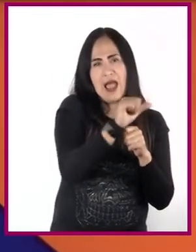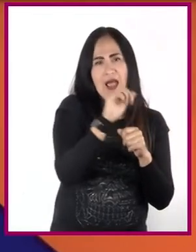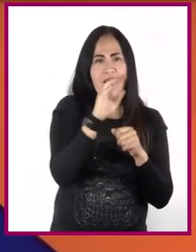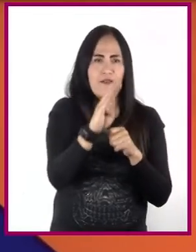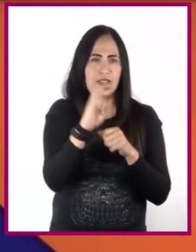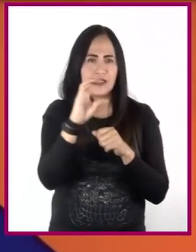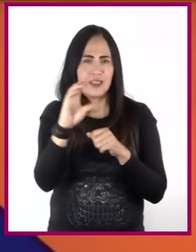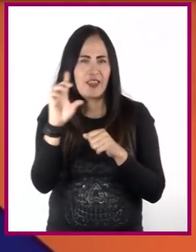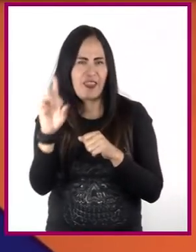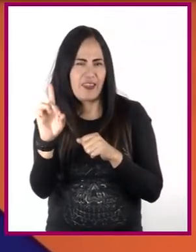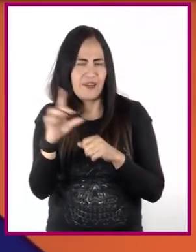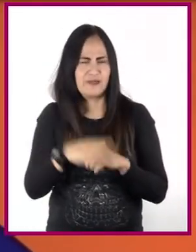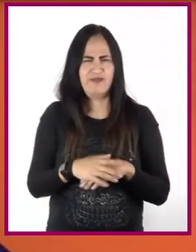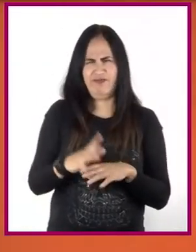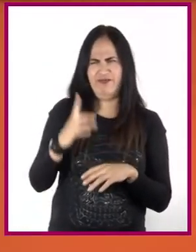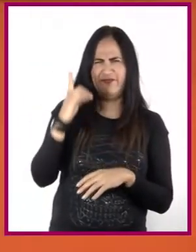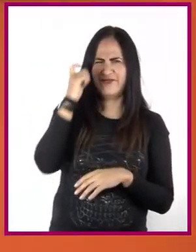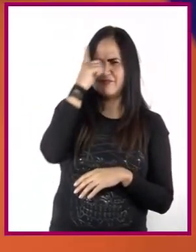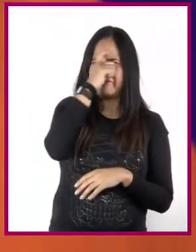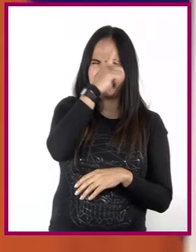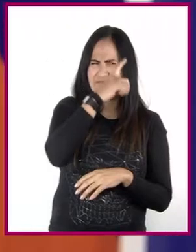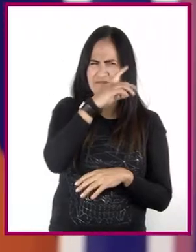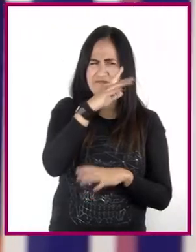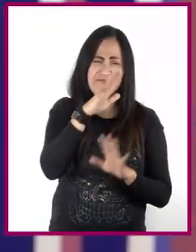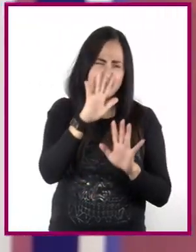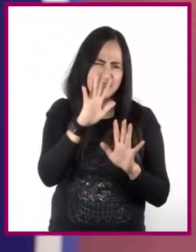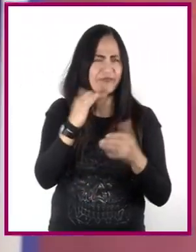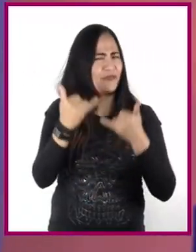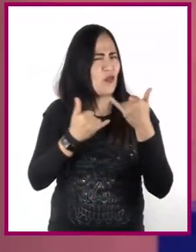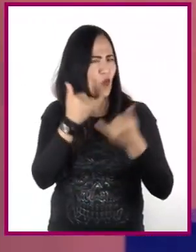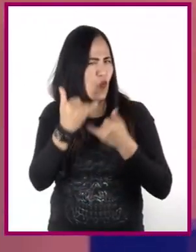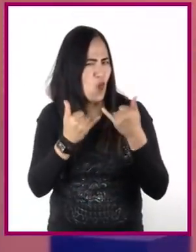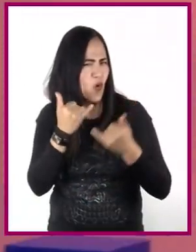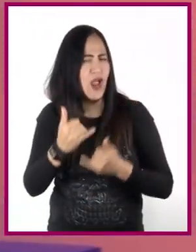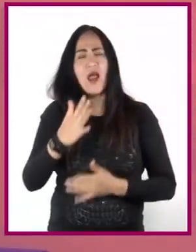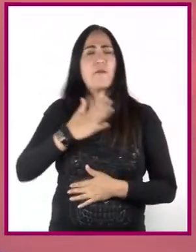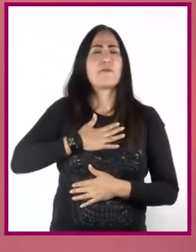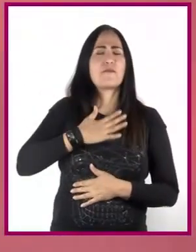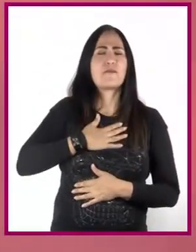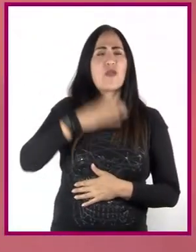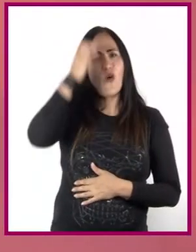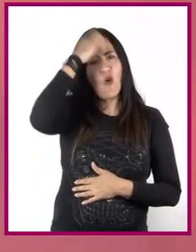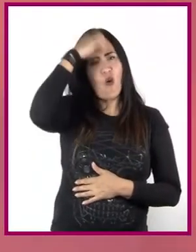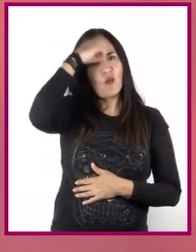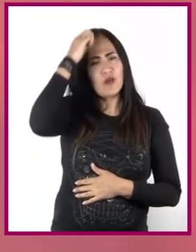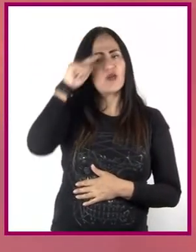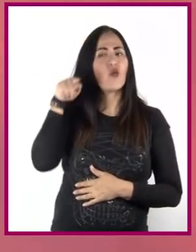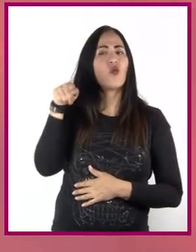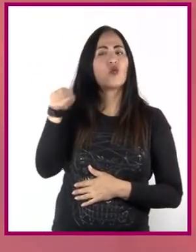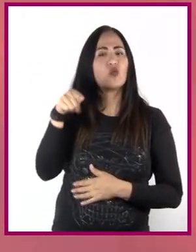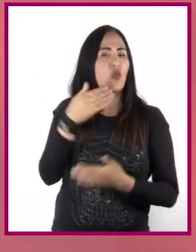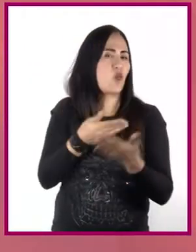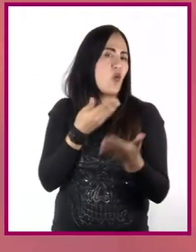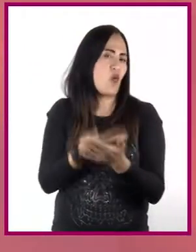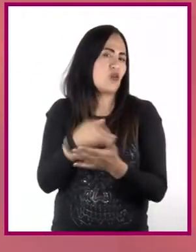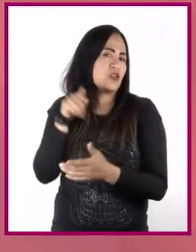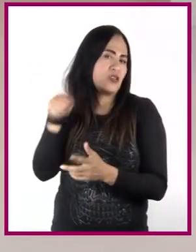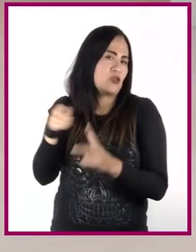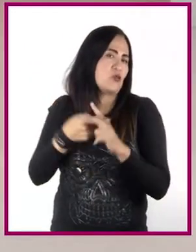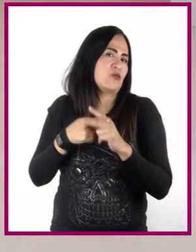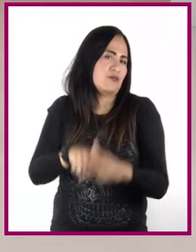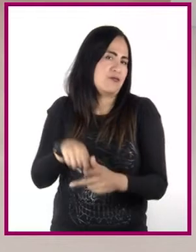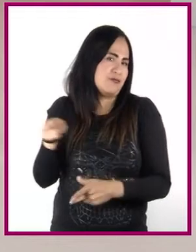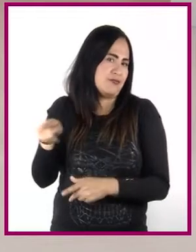Suena complicado, pero juguemos. Y yo opino que tú propusiste, tú inicias.